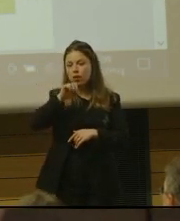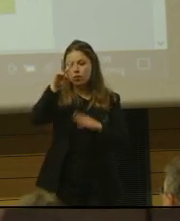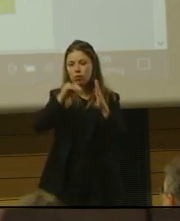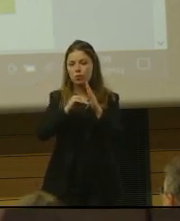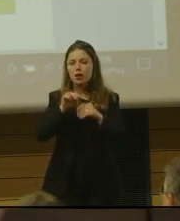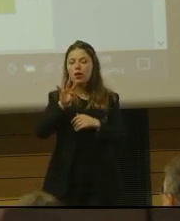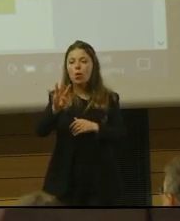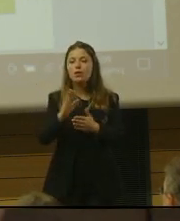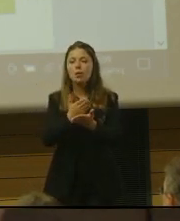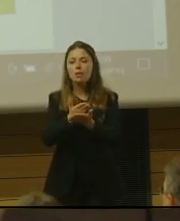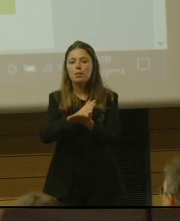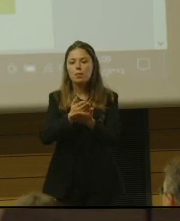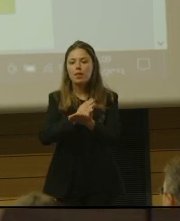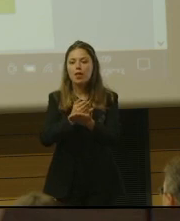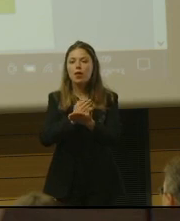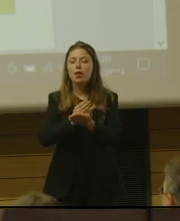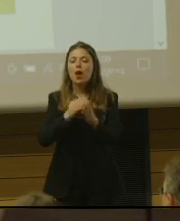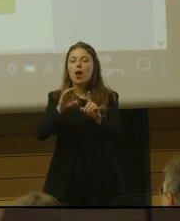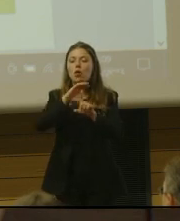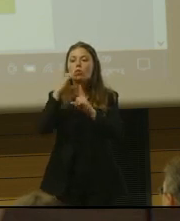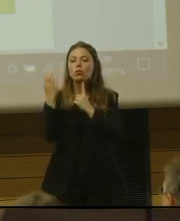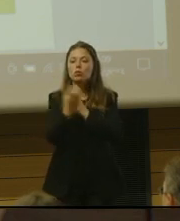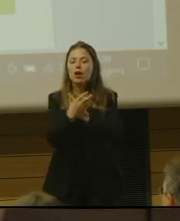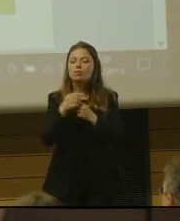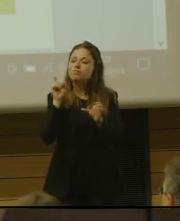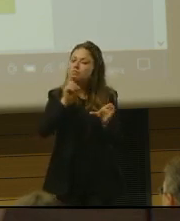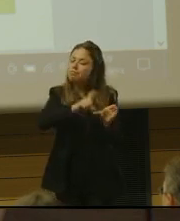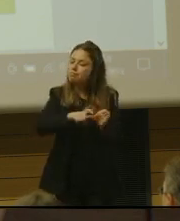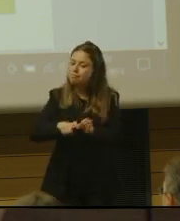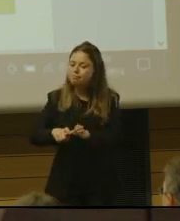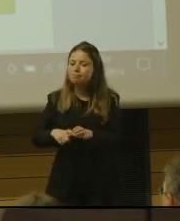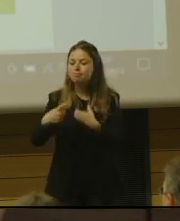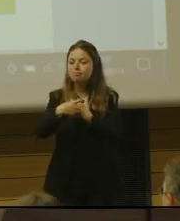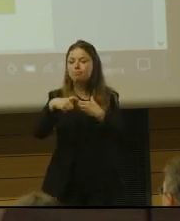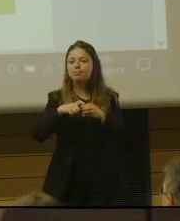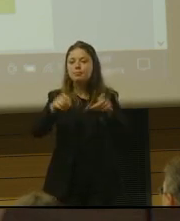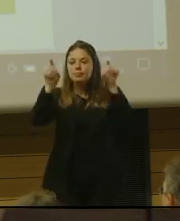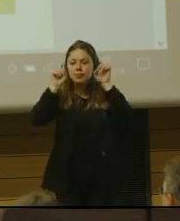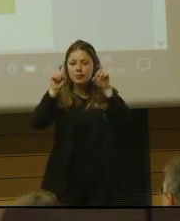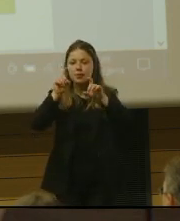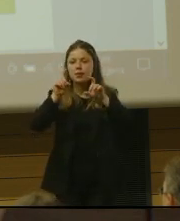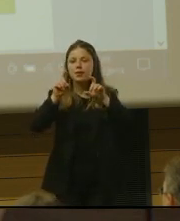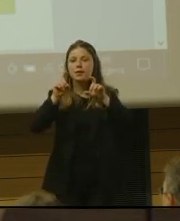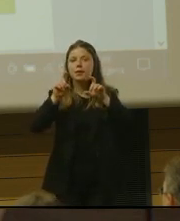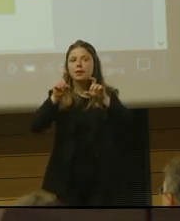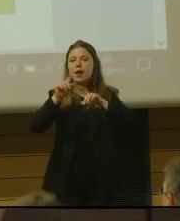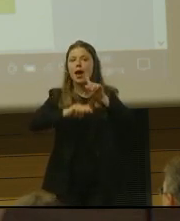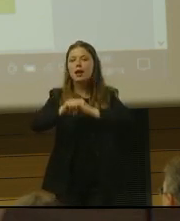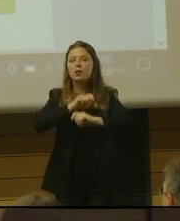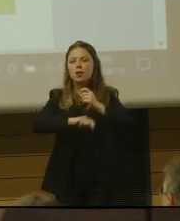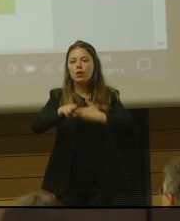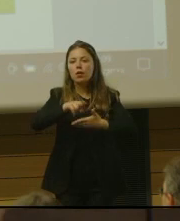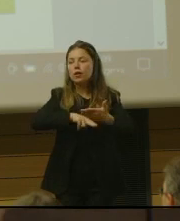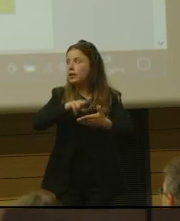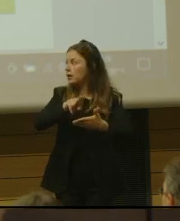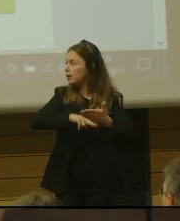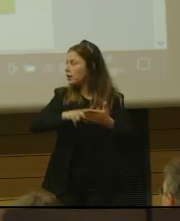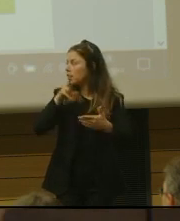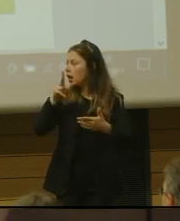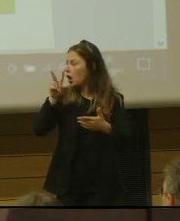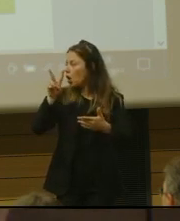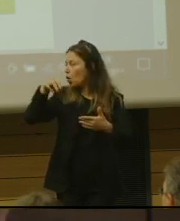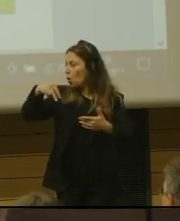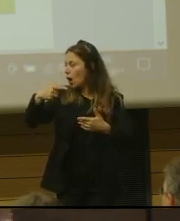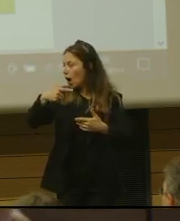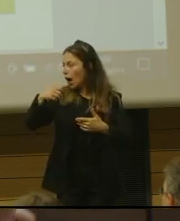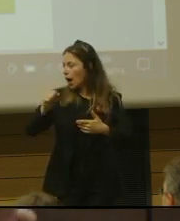mediador intercultural y ha participado activamente en los programas de salud y educación de la Asociación Gitana Unga, como agente de salud en